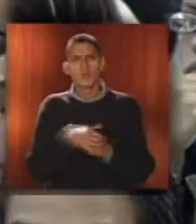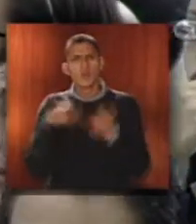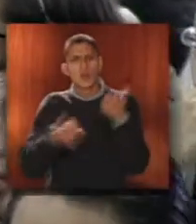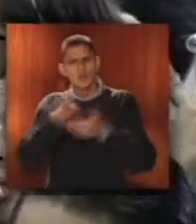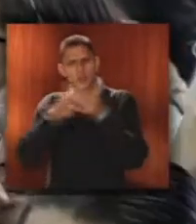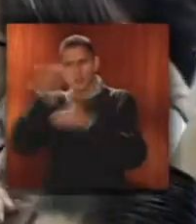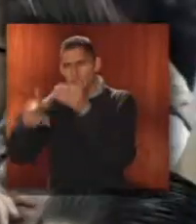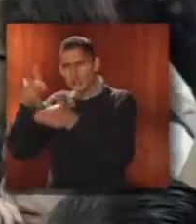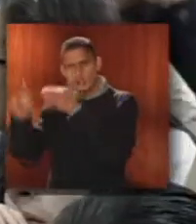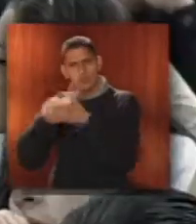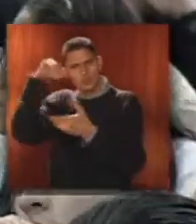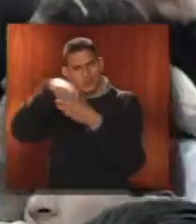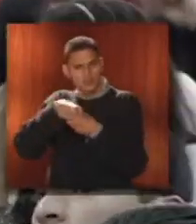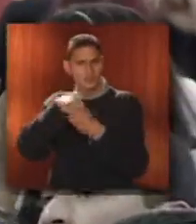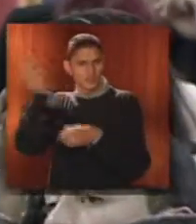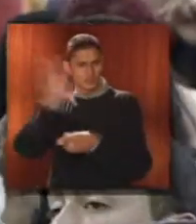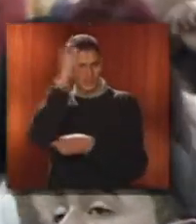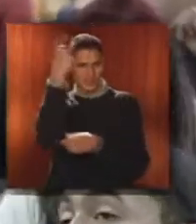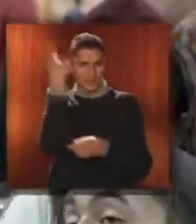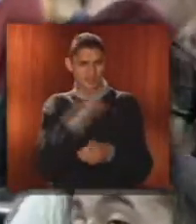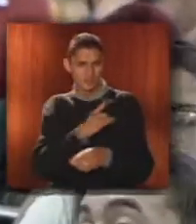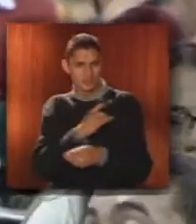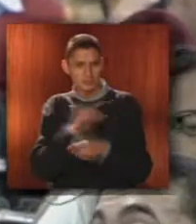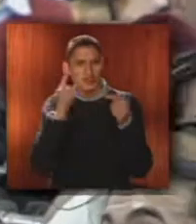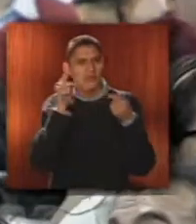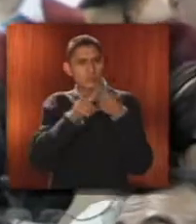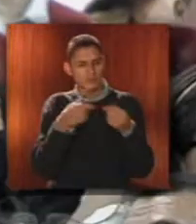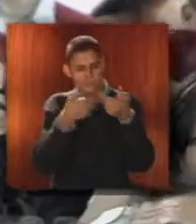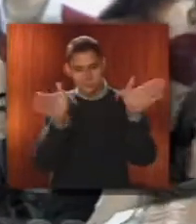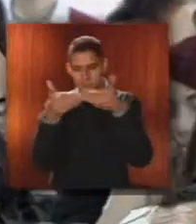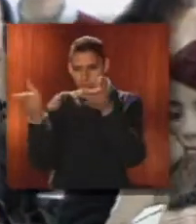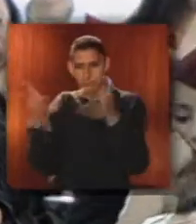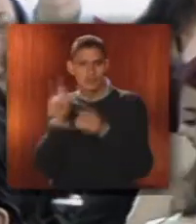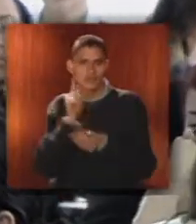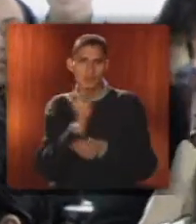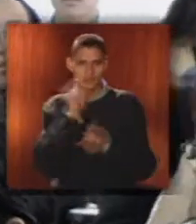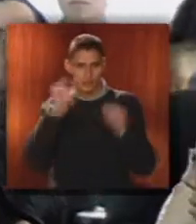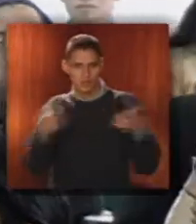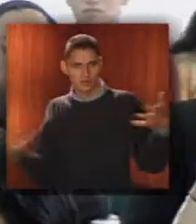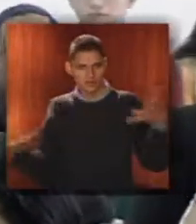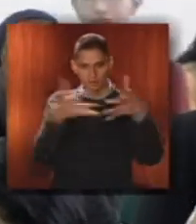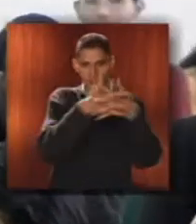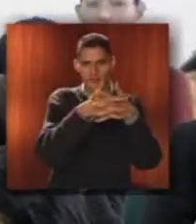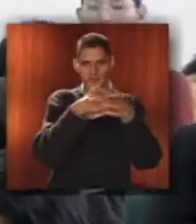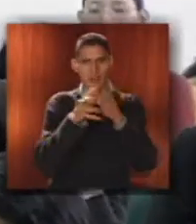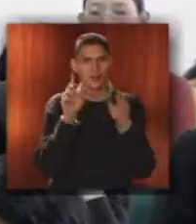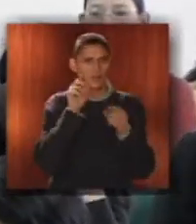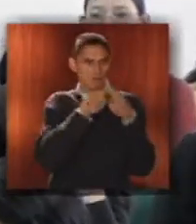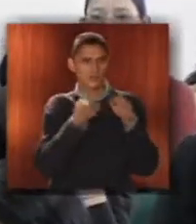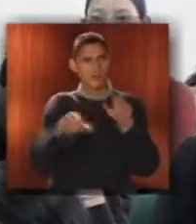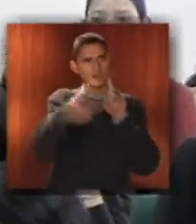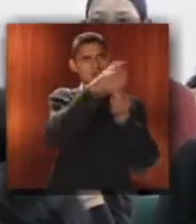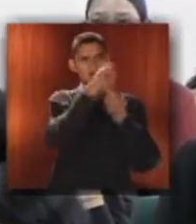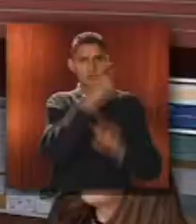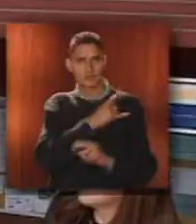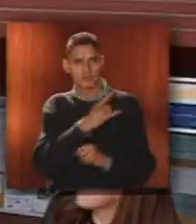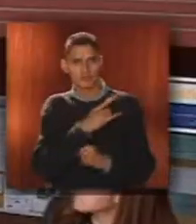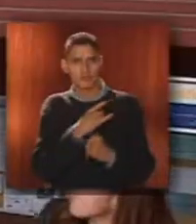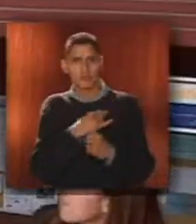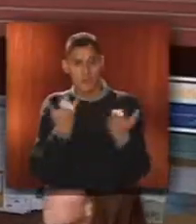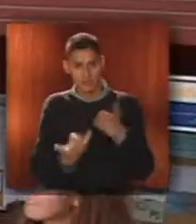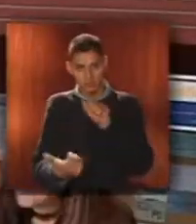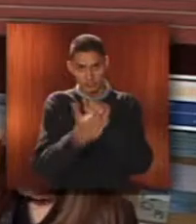¿Qué proyectos se desarrollan desde la academia para abrir espacios que les permitan integrarse a los procesos de formación superior?